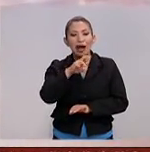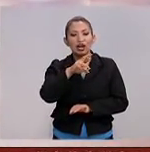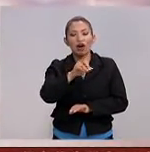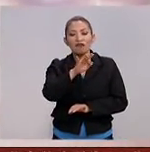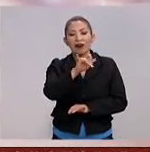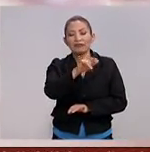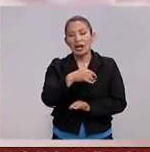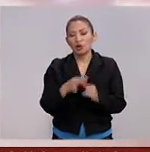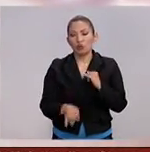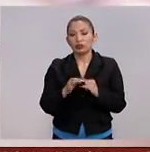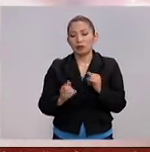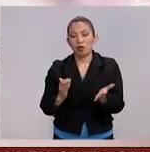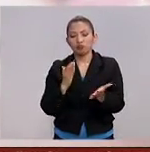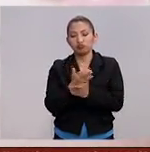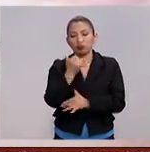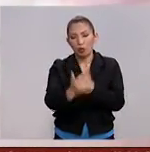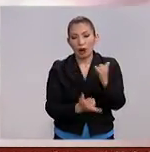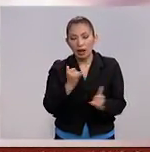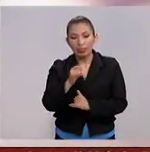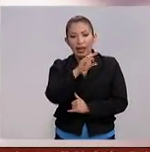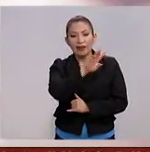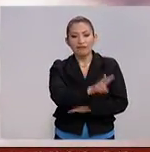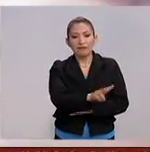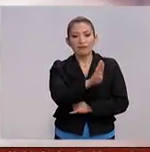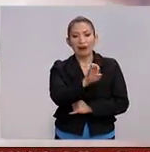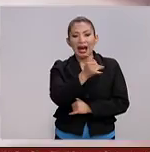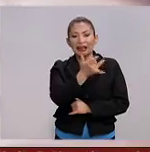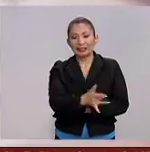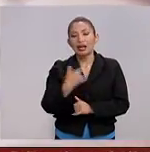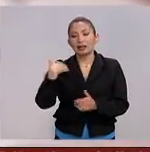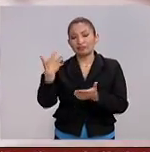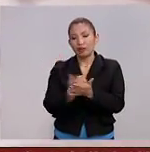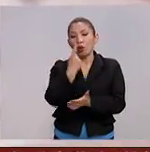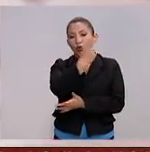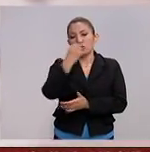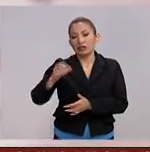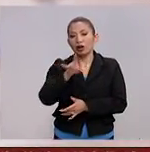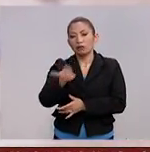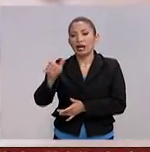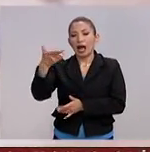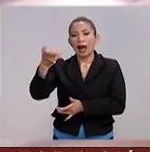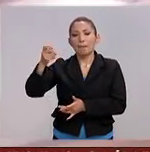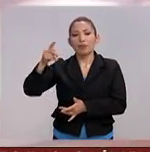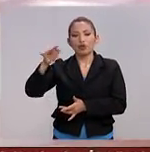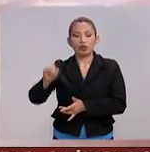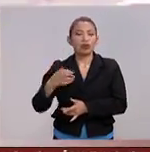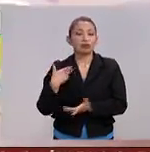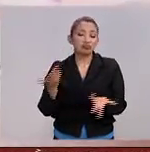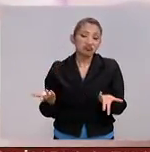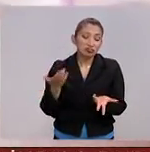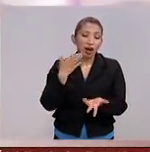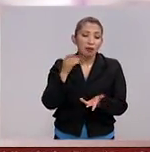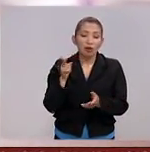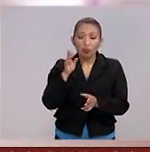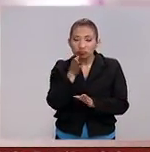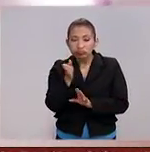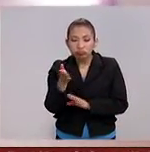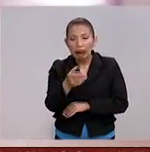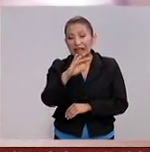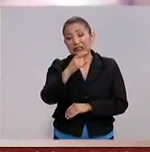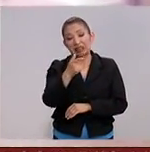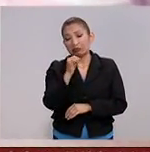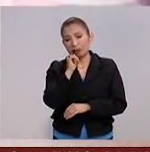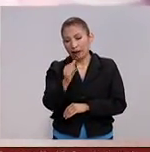sólo entró al final del encuentro y en el bayer leverkusen regresa a la victoria 1 por 0 contra el hamburgo no estuvo marcando ahí el